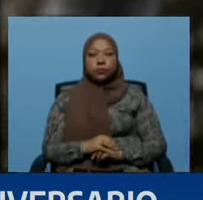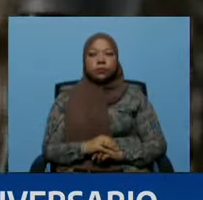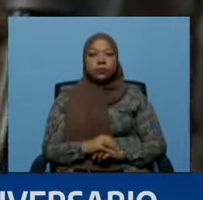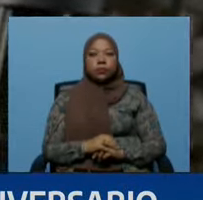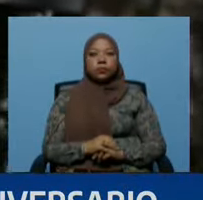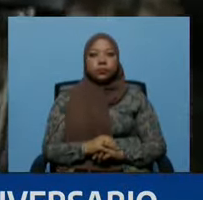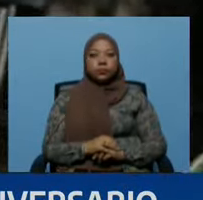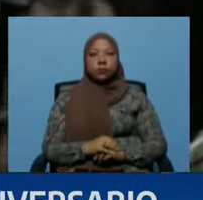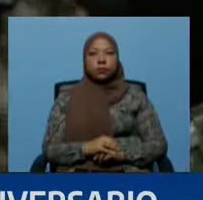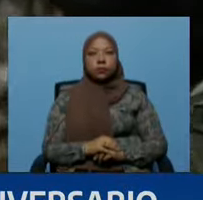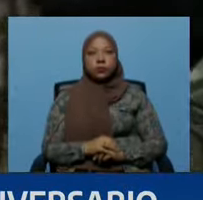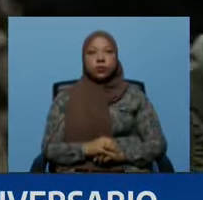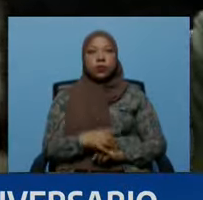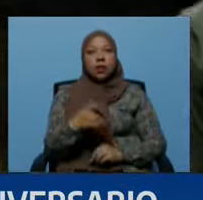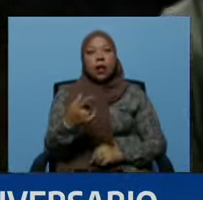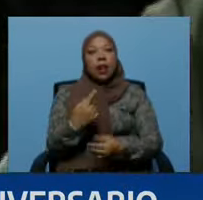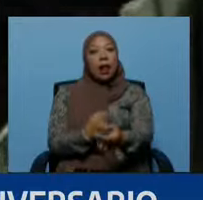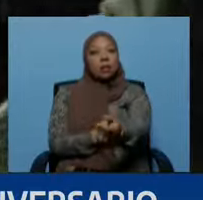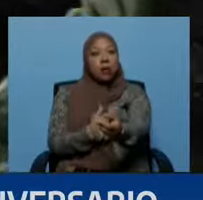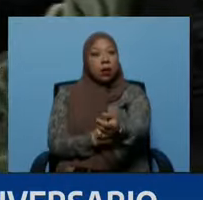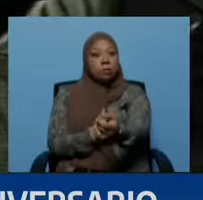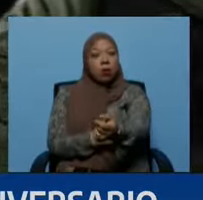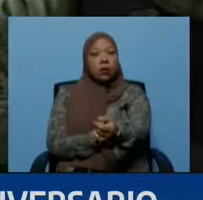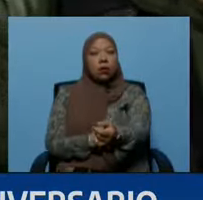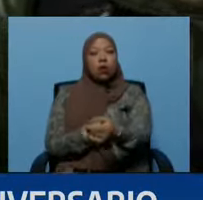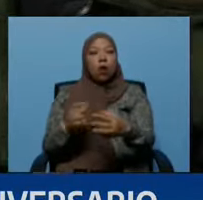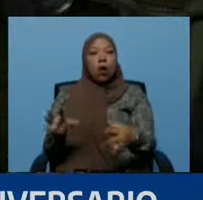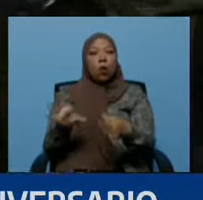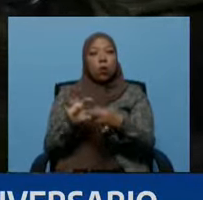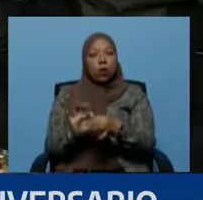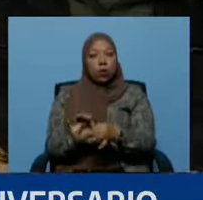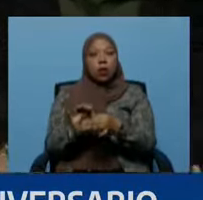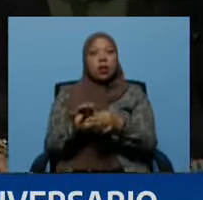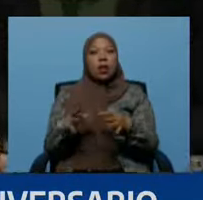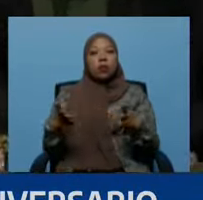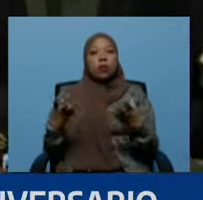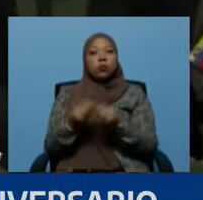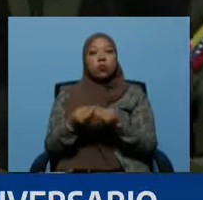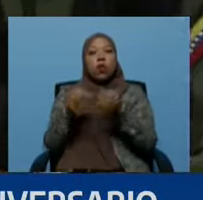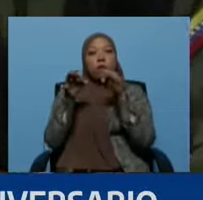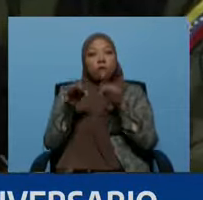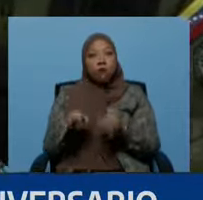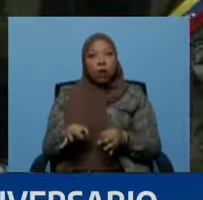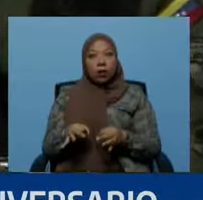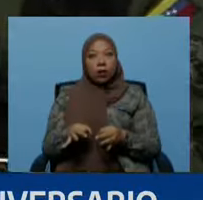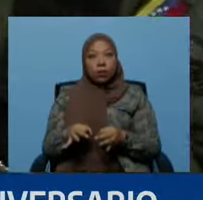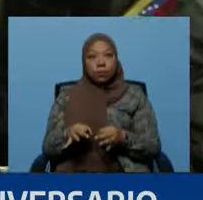La Fuerza Armada Nacional Bolivariana unida, cohesionada, fortalecida,